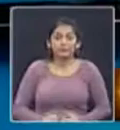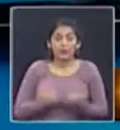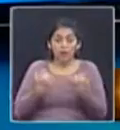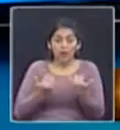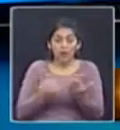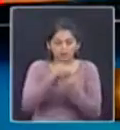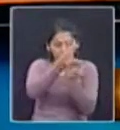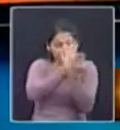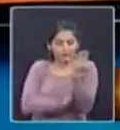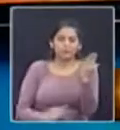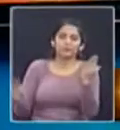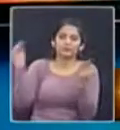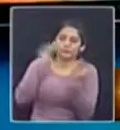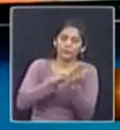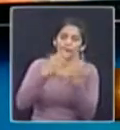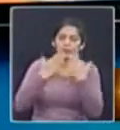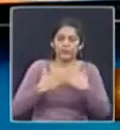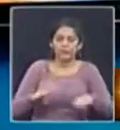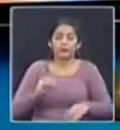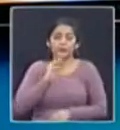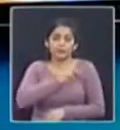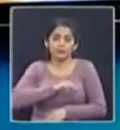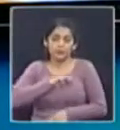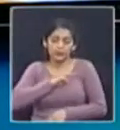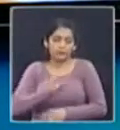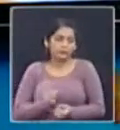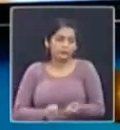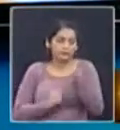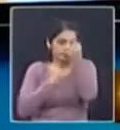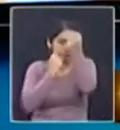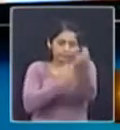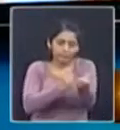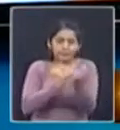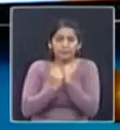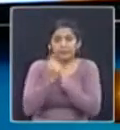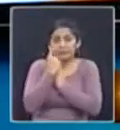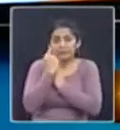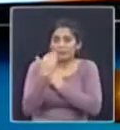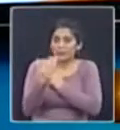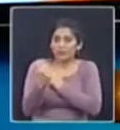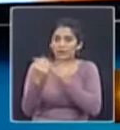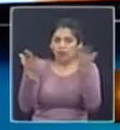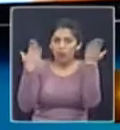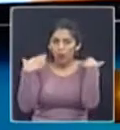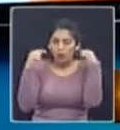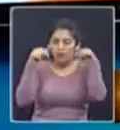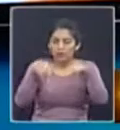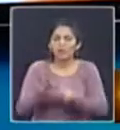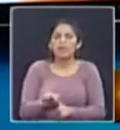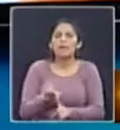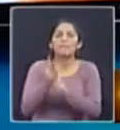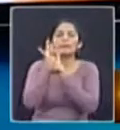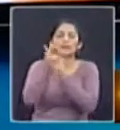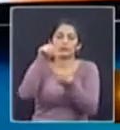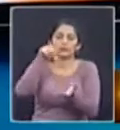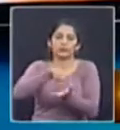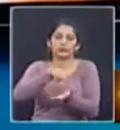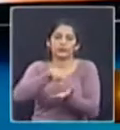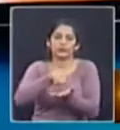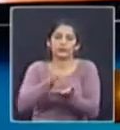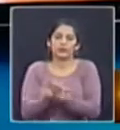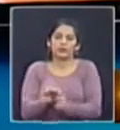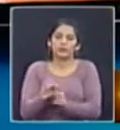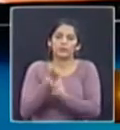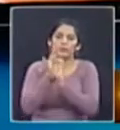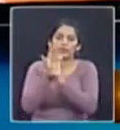proyecto que tenemos como municipio de guayaquil de convertir a la ciudad en un destino cultural que guayaquil ya no sea únicamente un